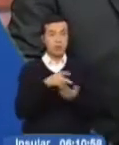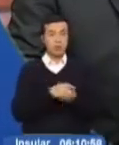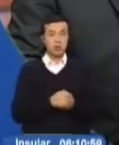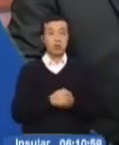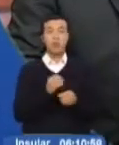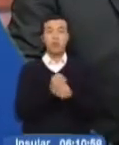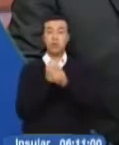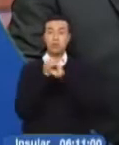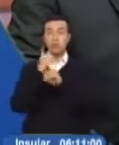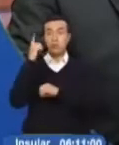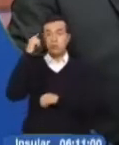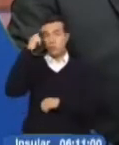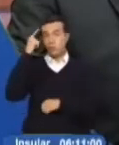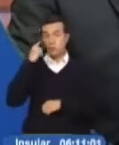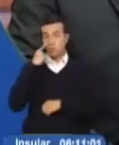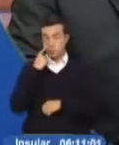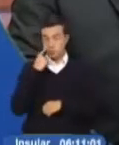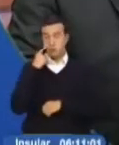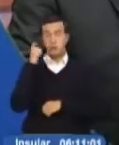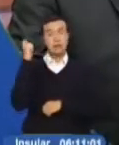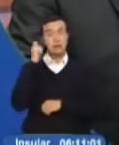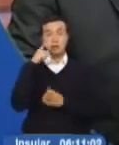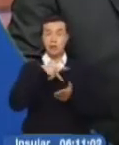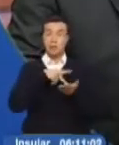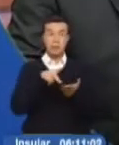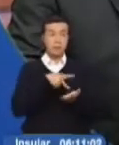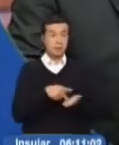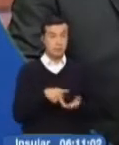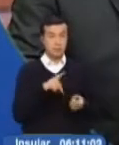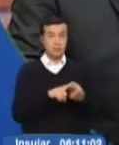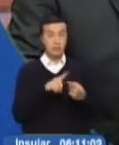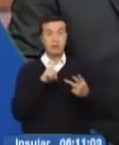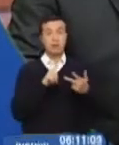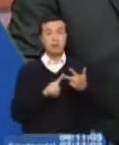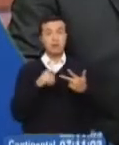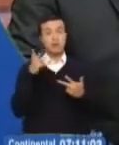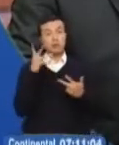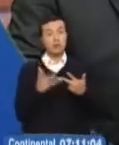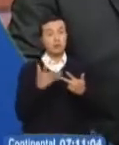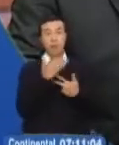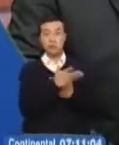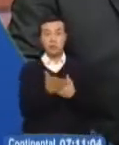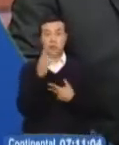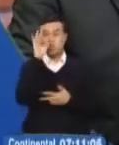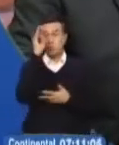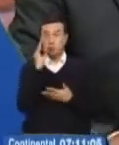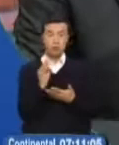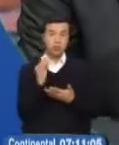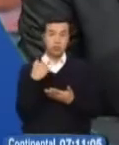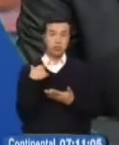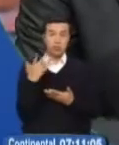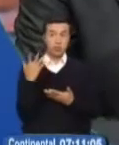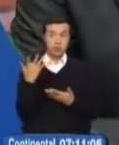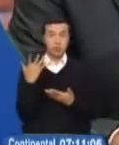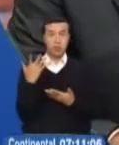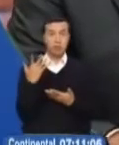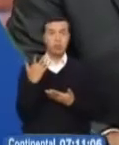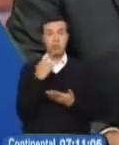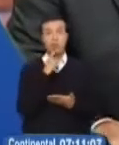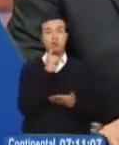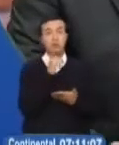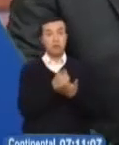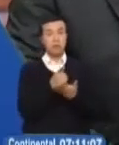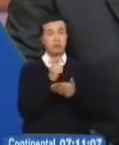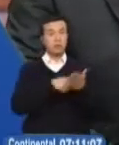obliga al estado a que tiene que realizar este pago y en el caso de que la disponibilidad presupuestaria no sea inmediata pues